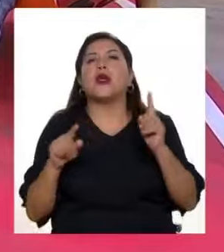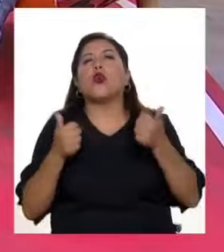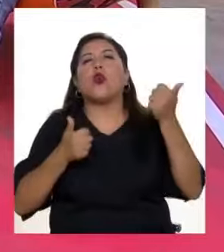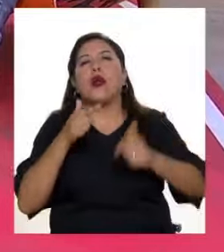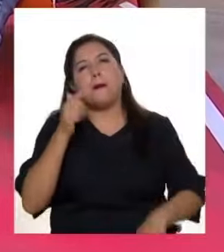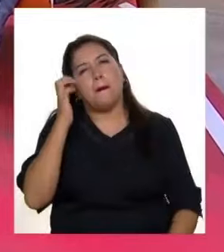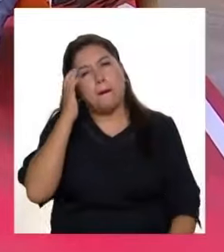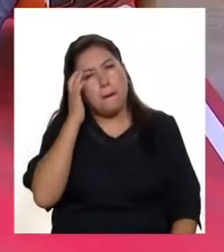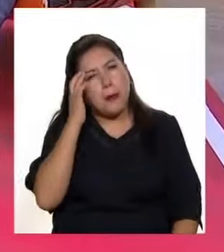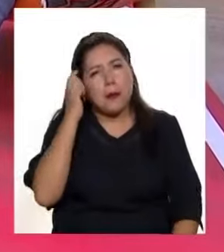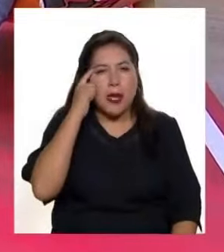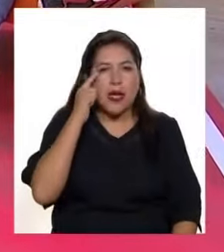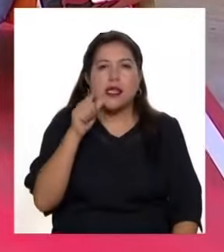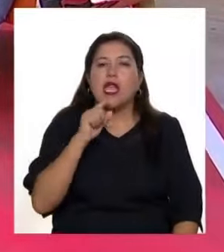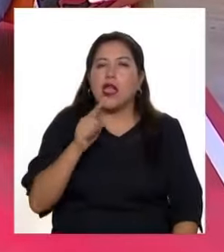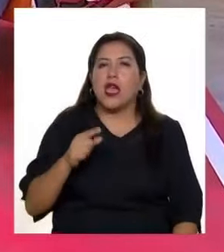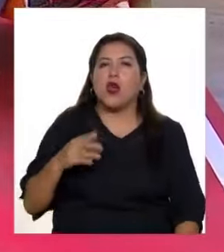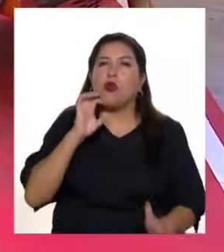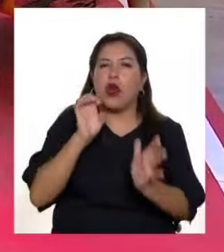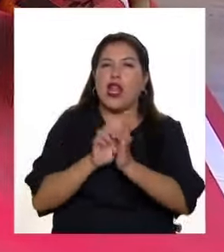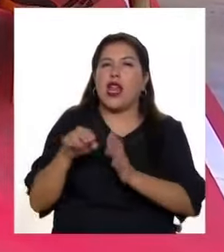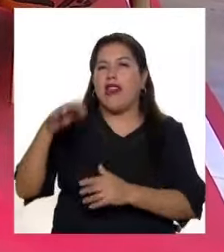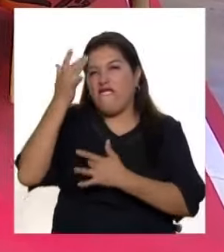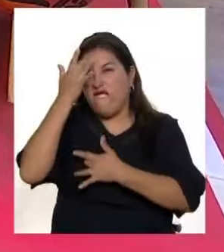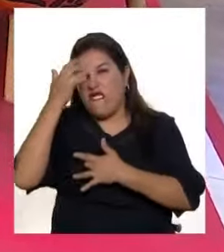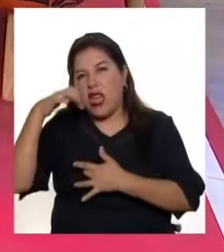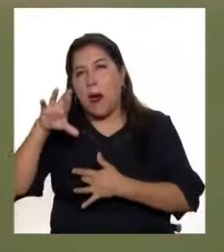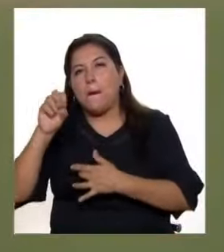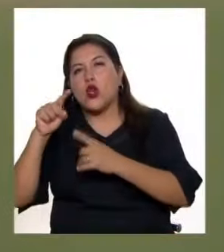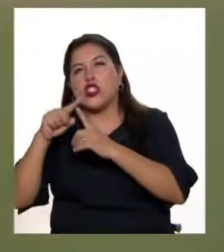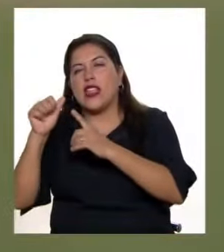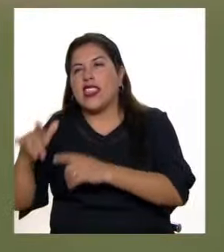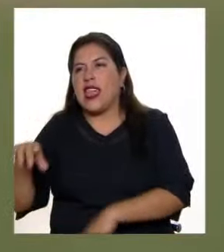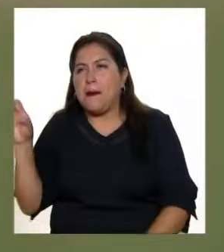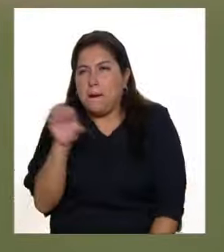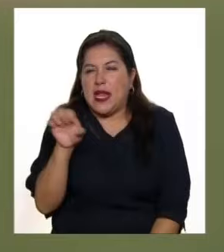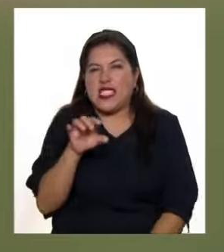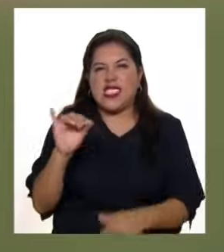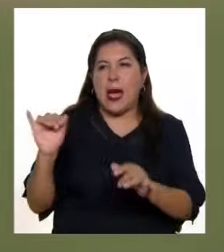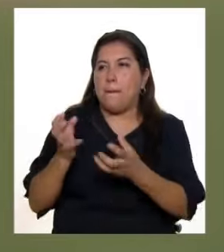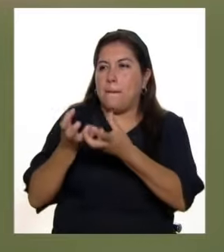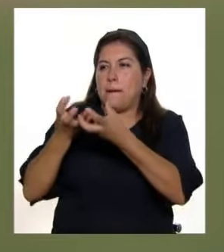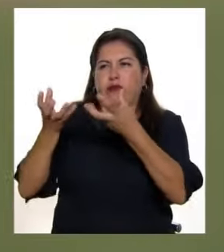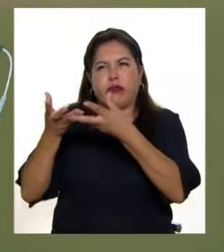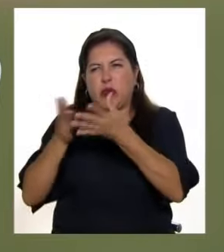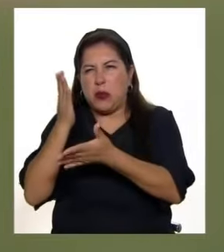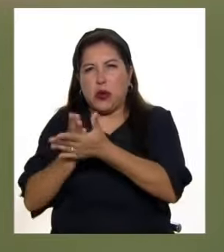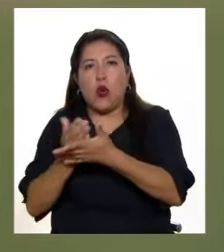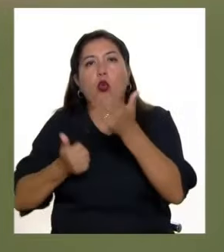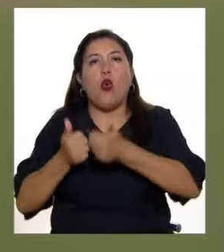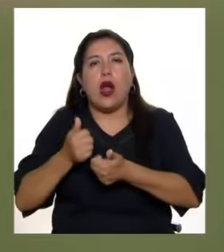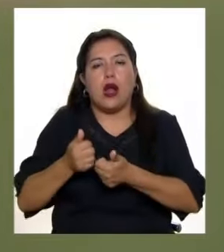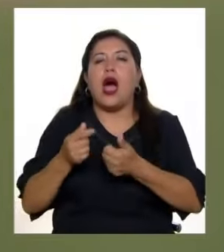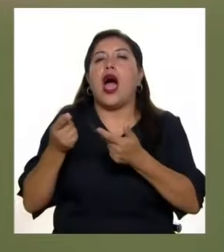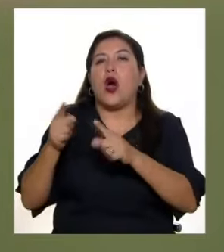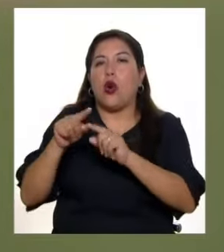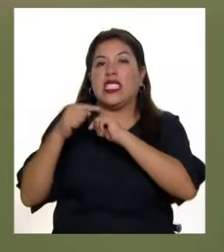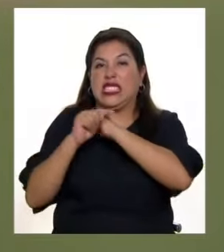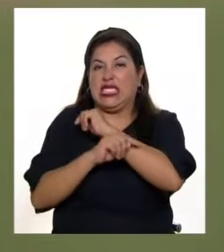una emergencia en el caso de la inflamación prostática? La inflamación prostática, emergencia es la inflamación